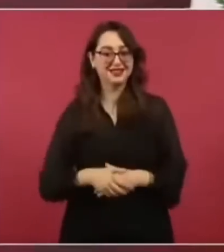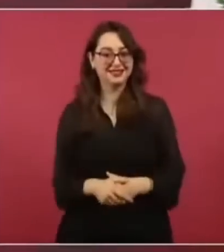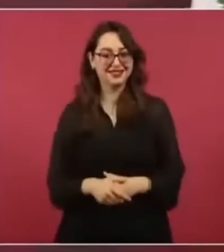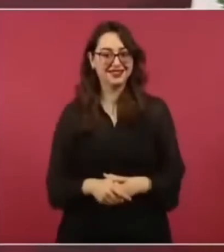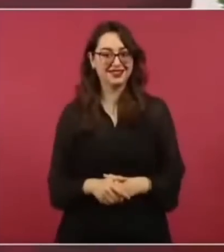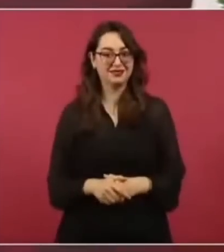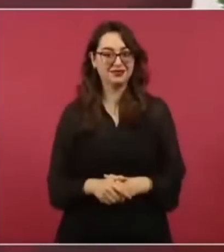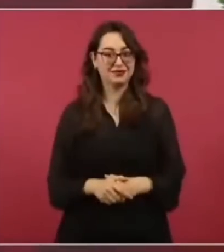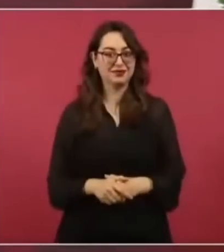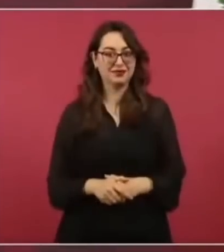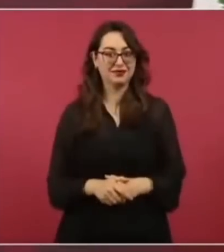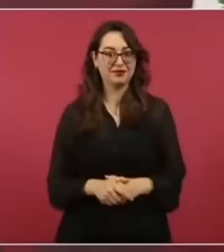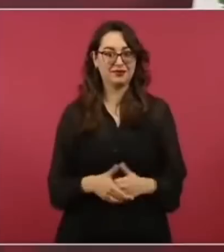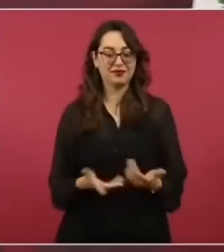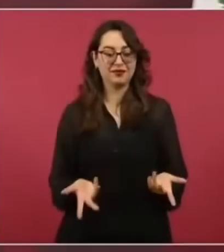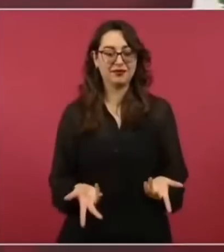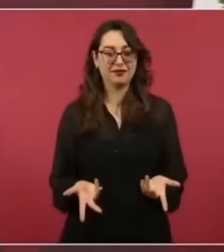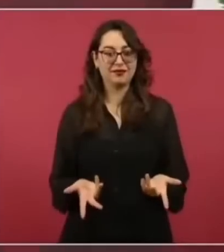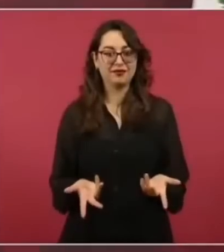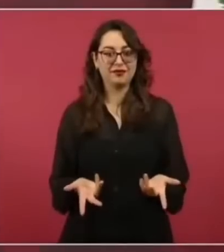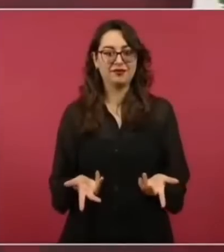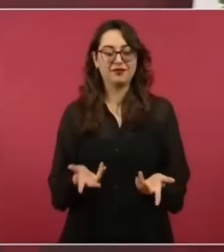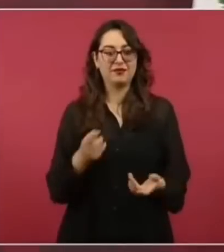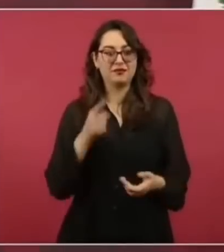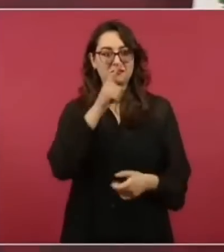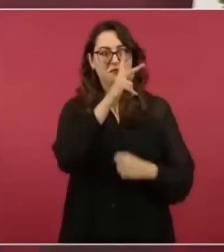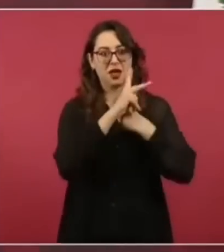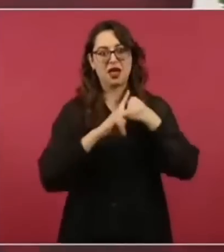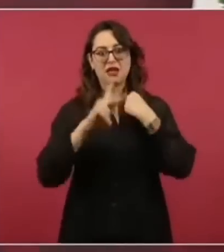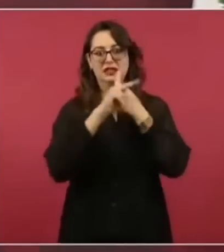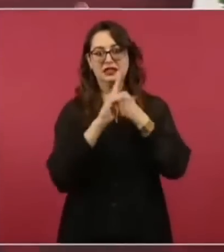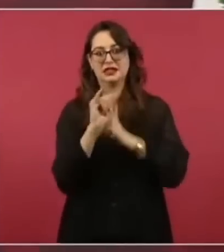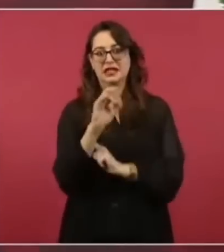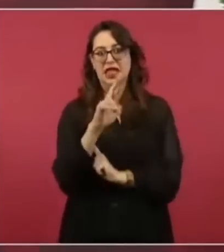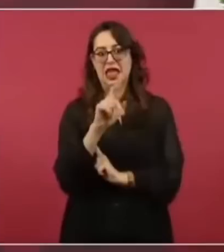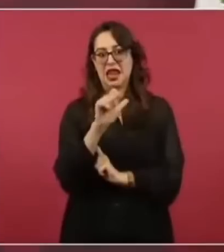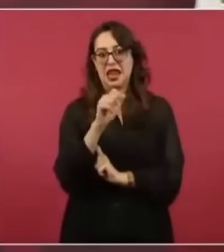sí, familiares irlandeses, y así